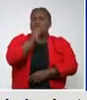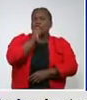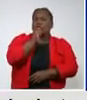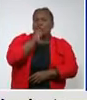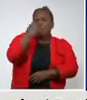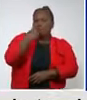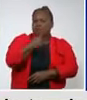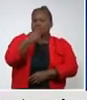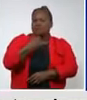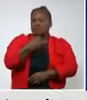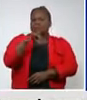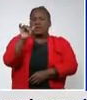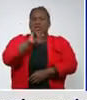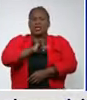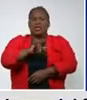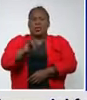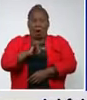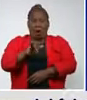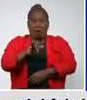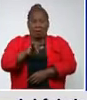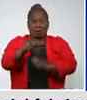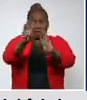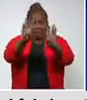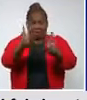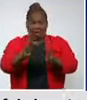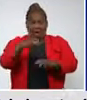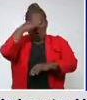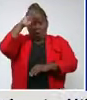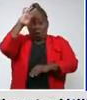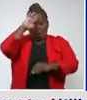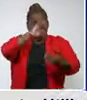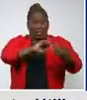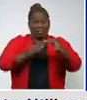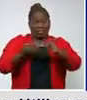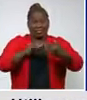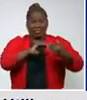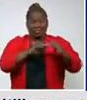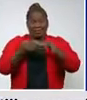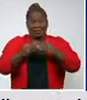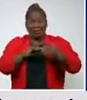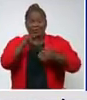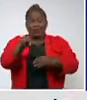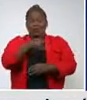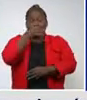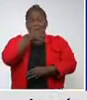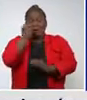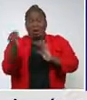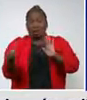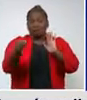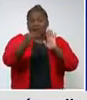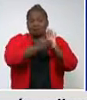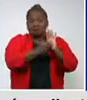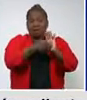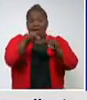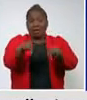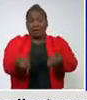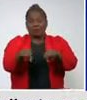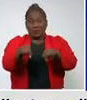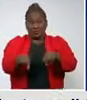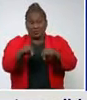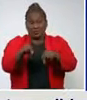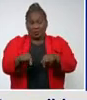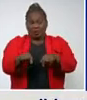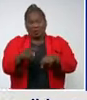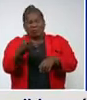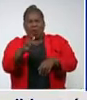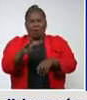de la página en Cuba Debate, cuando se coloca, de hecho, la actualización de la situación epidemiológica del país, que como es habitual ocurre cerca de las